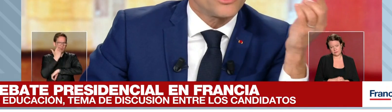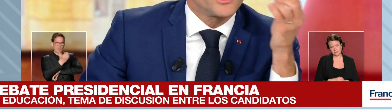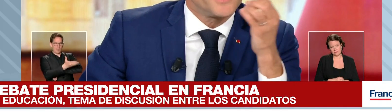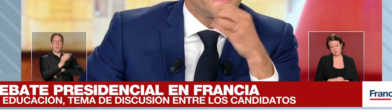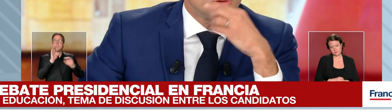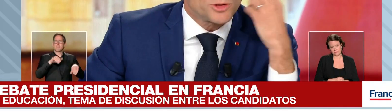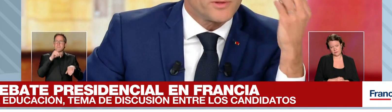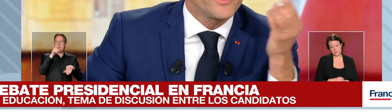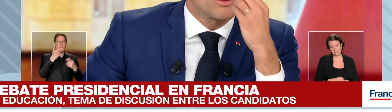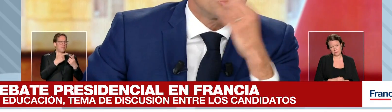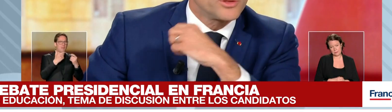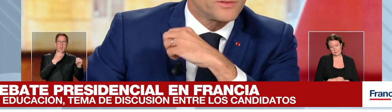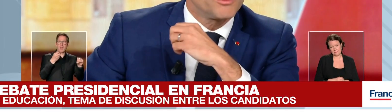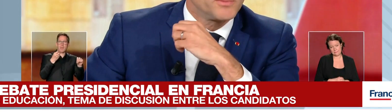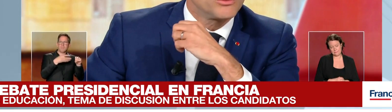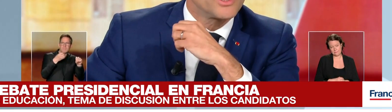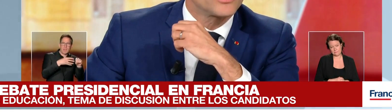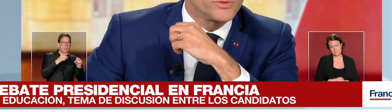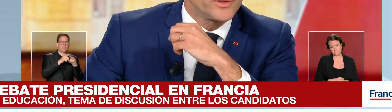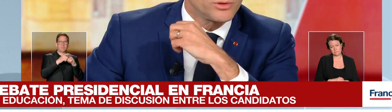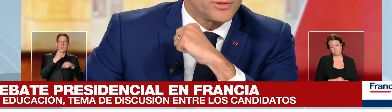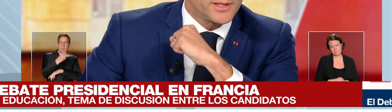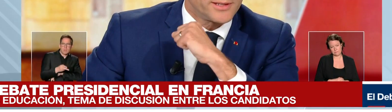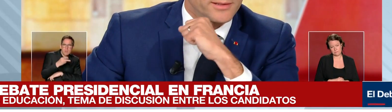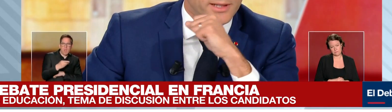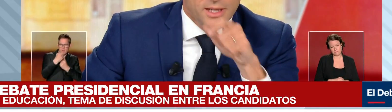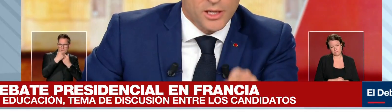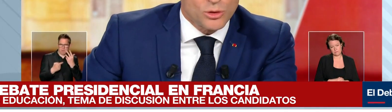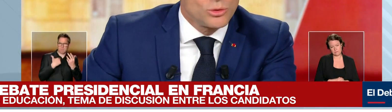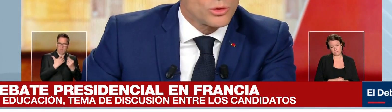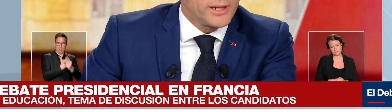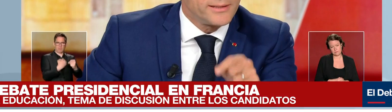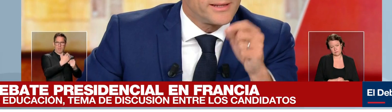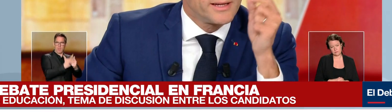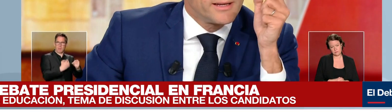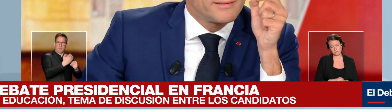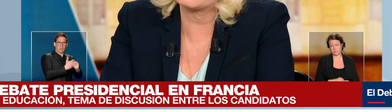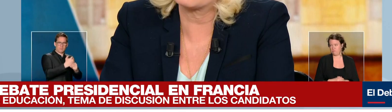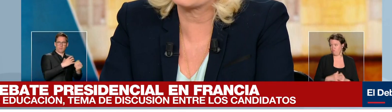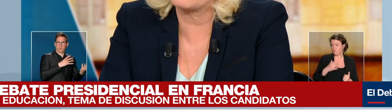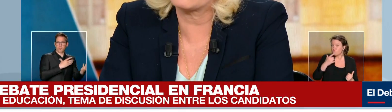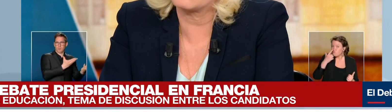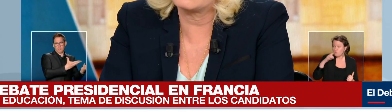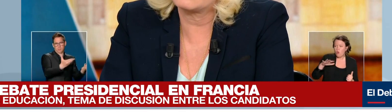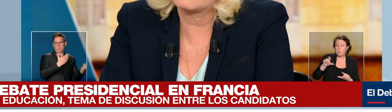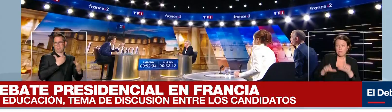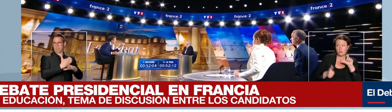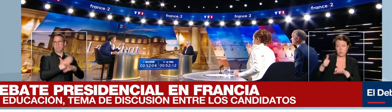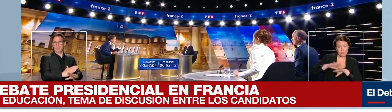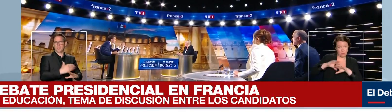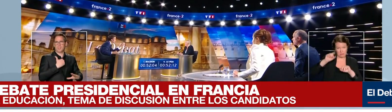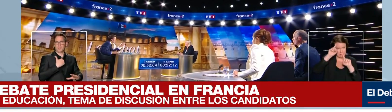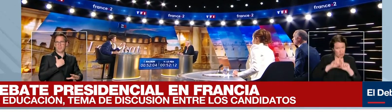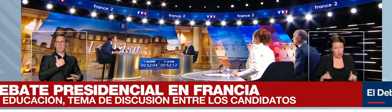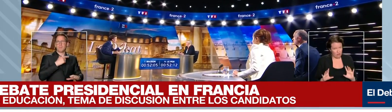y desde la fibra hasta la reapertura de las carrileras. Eso fue lo que hicimos en los últimos 5 años. Es para las